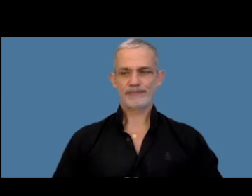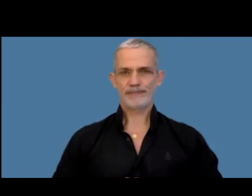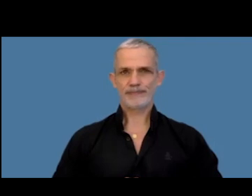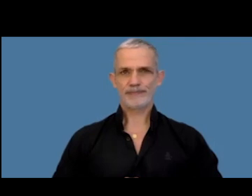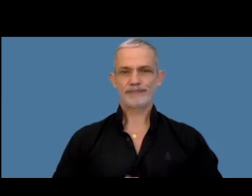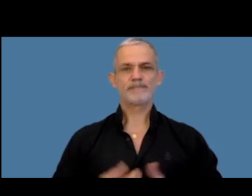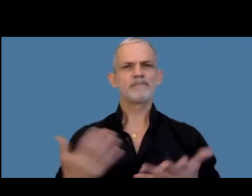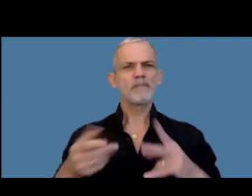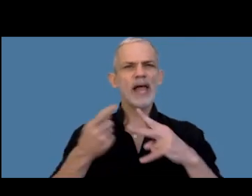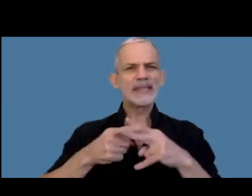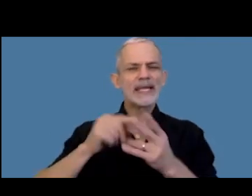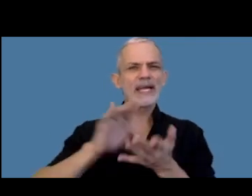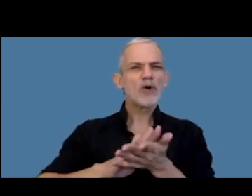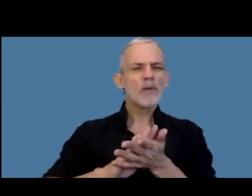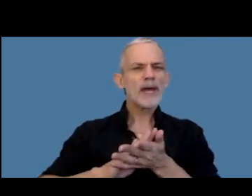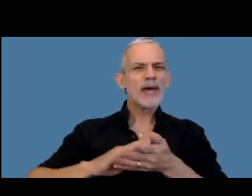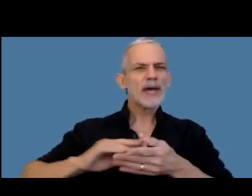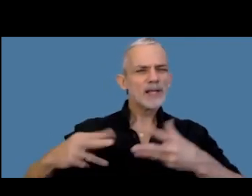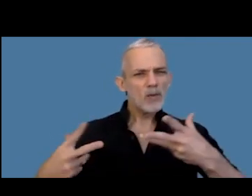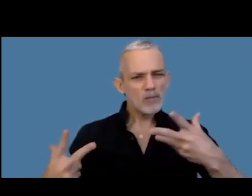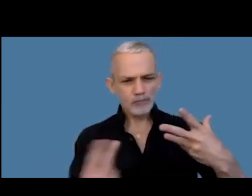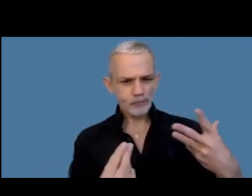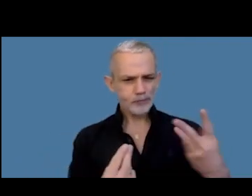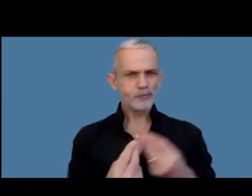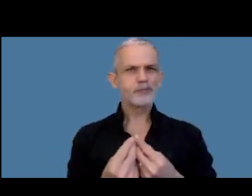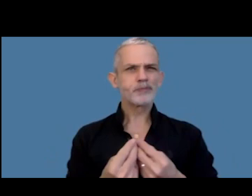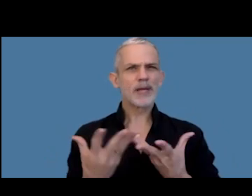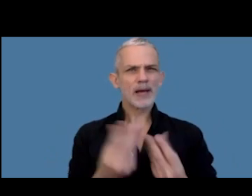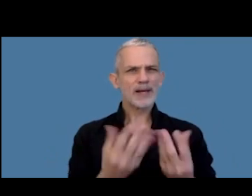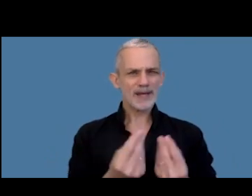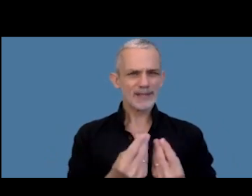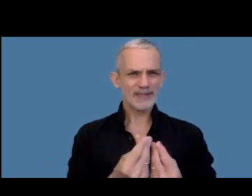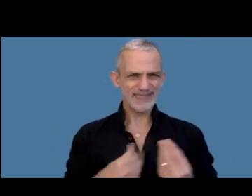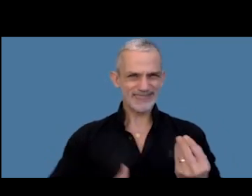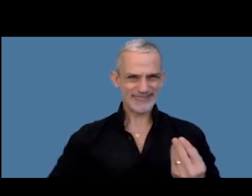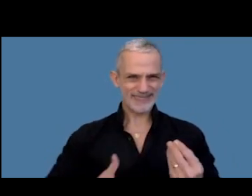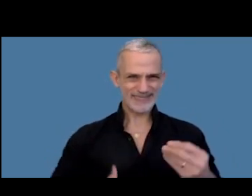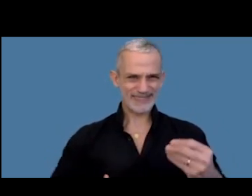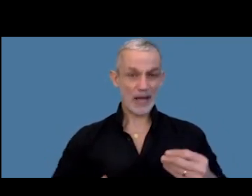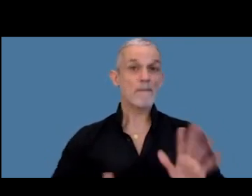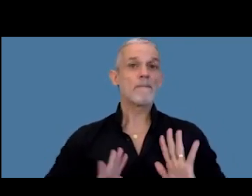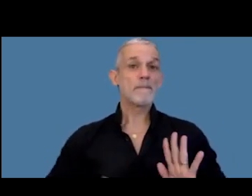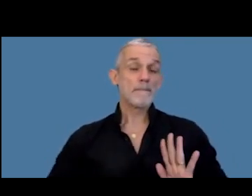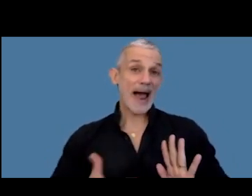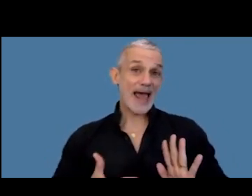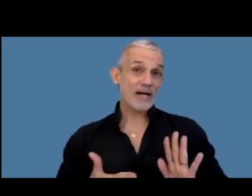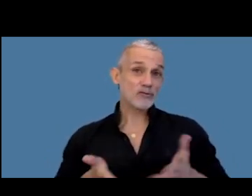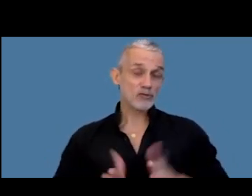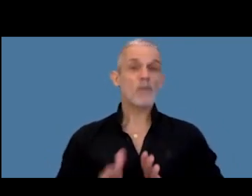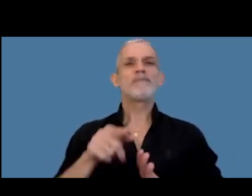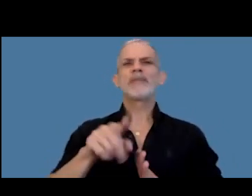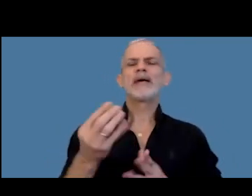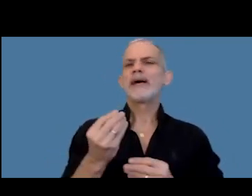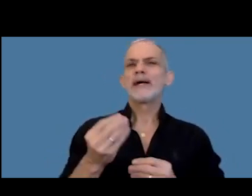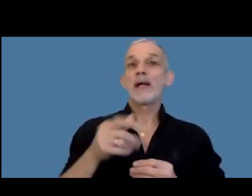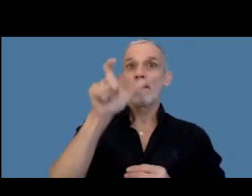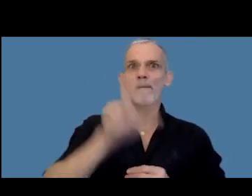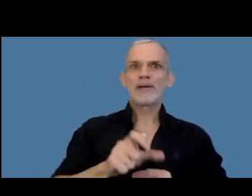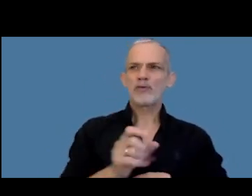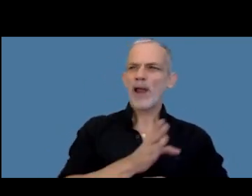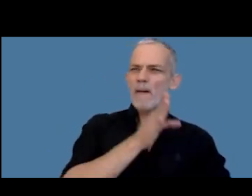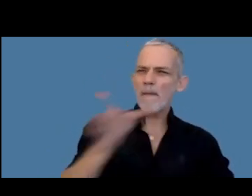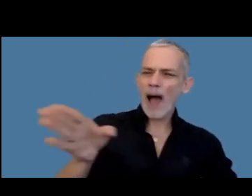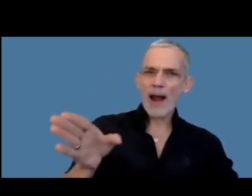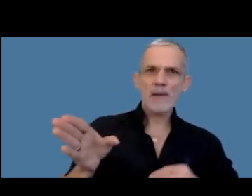técnicas de reproducción humana asistida requieren que quienes acuden a esta